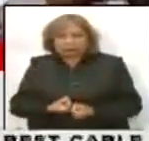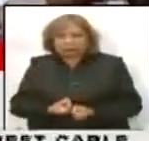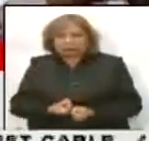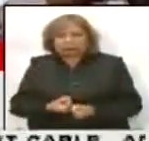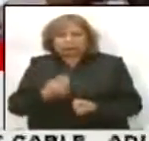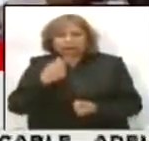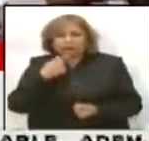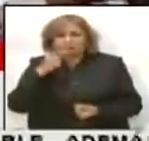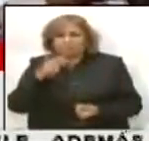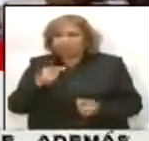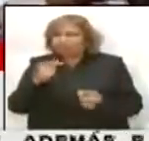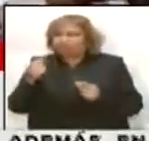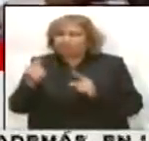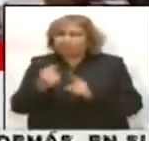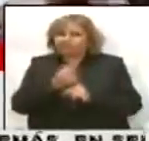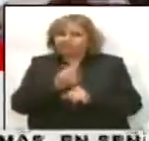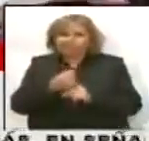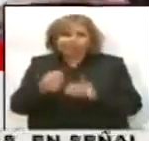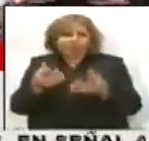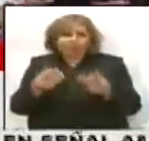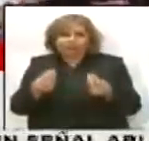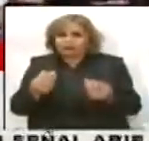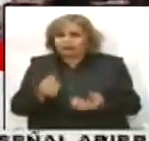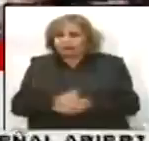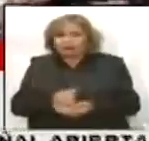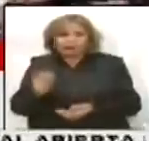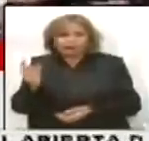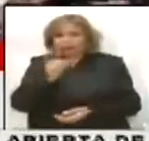esta etapa de violencia han sido muchas.